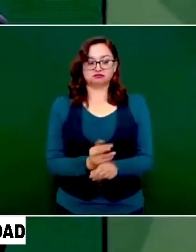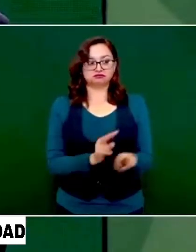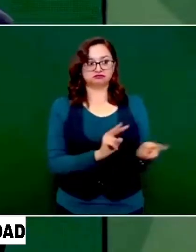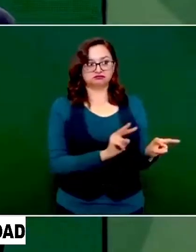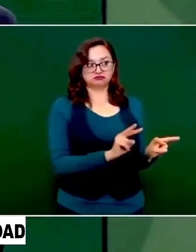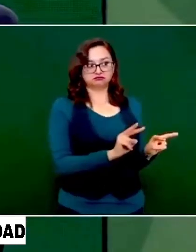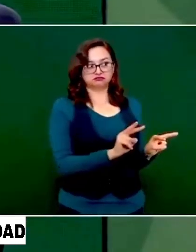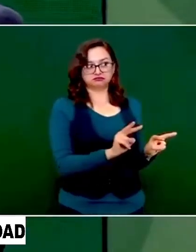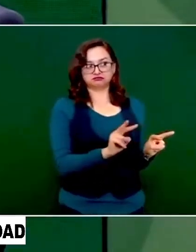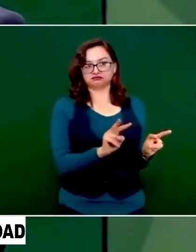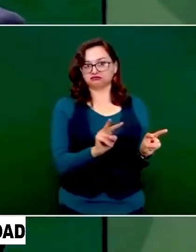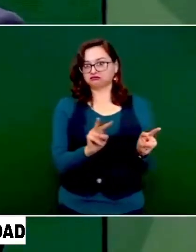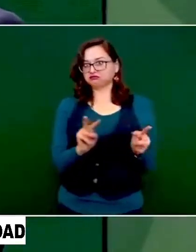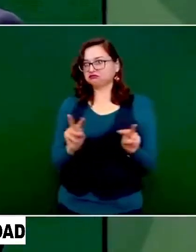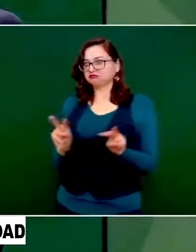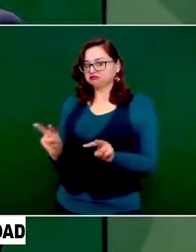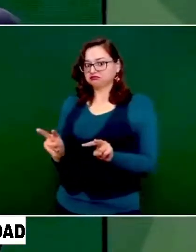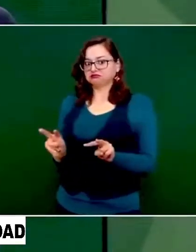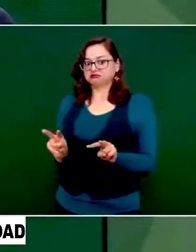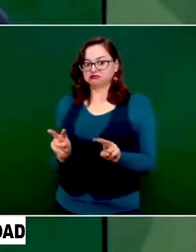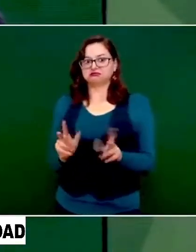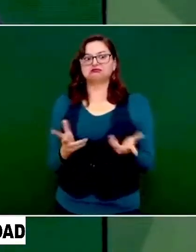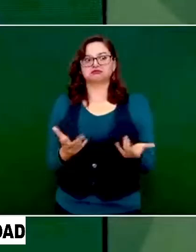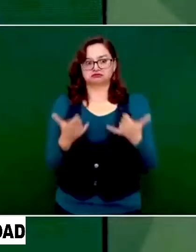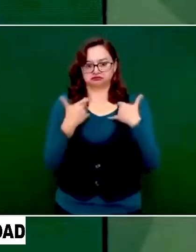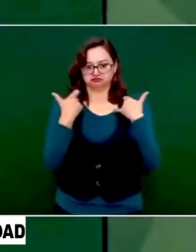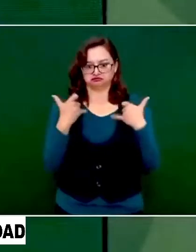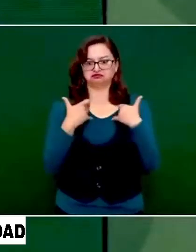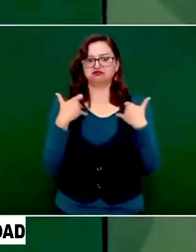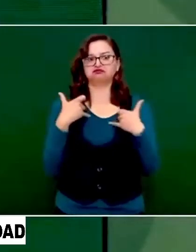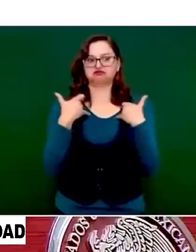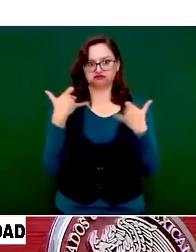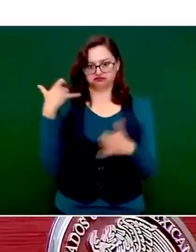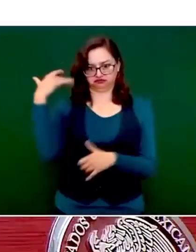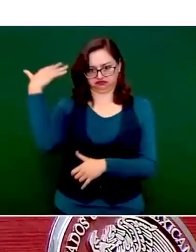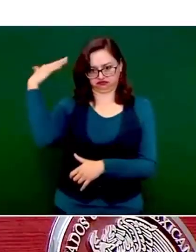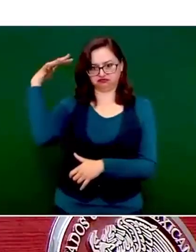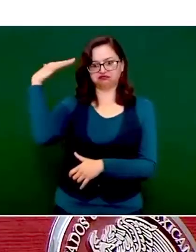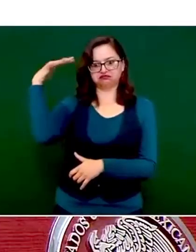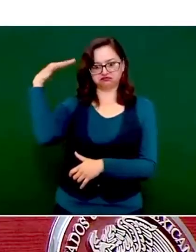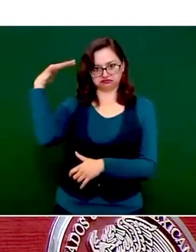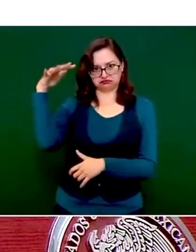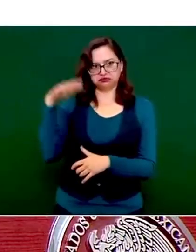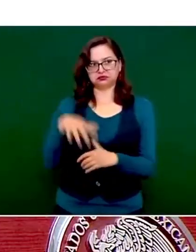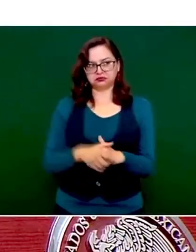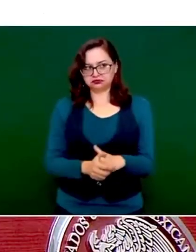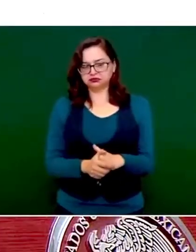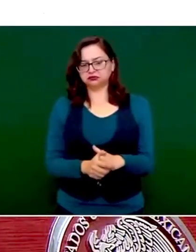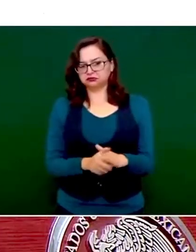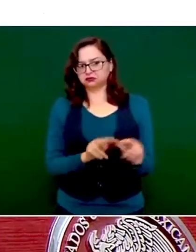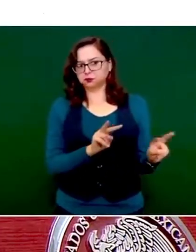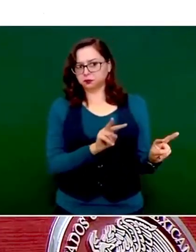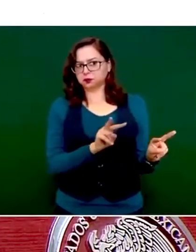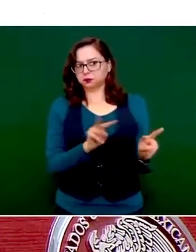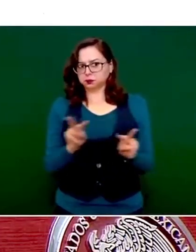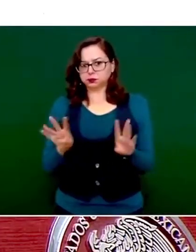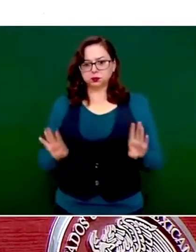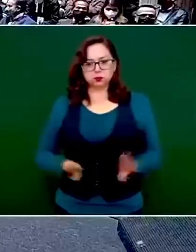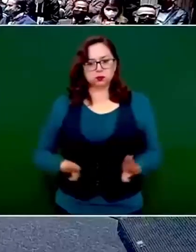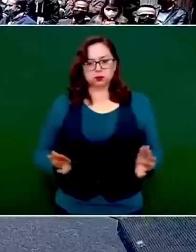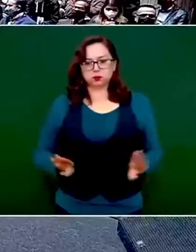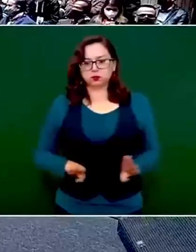maduros, muy buenos.